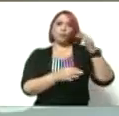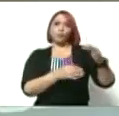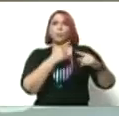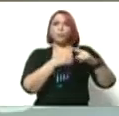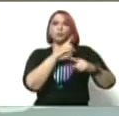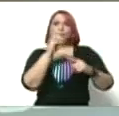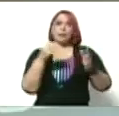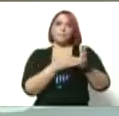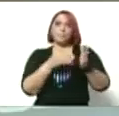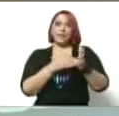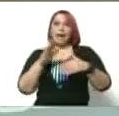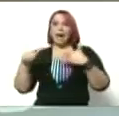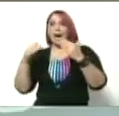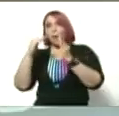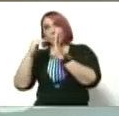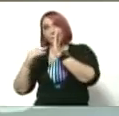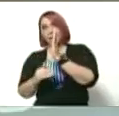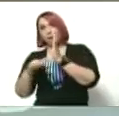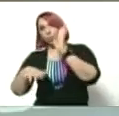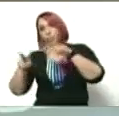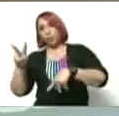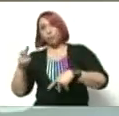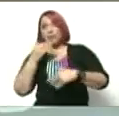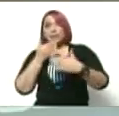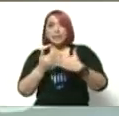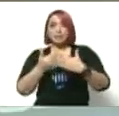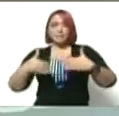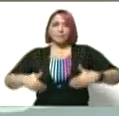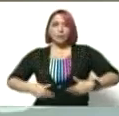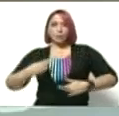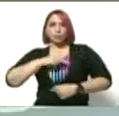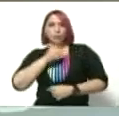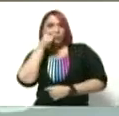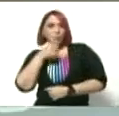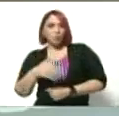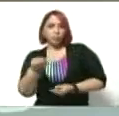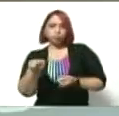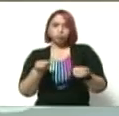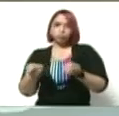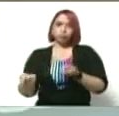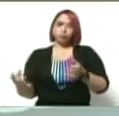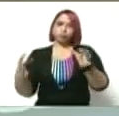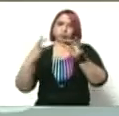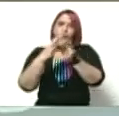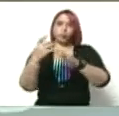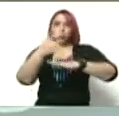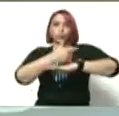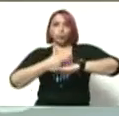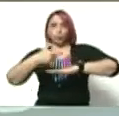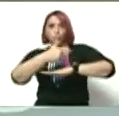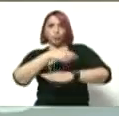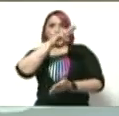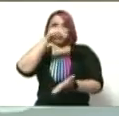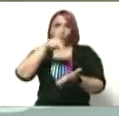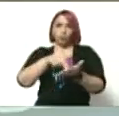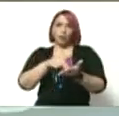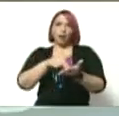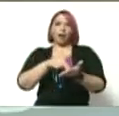12 casos gracias al esfuerzo de nuestro pueblo en coordinación con el gobierno nacional regional y local